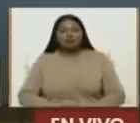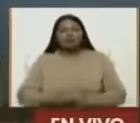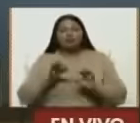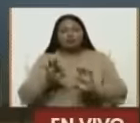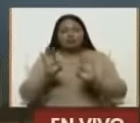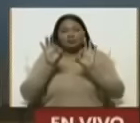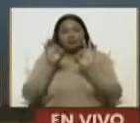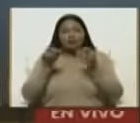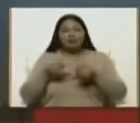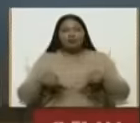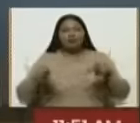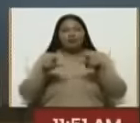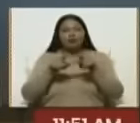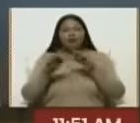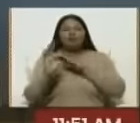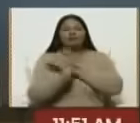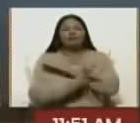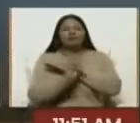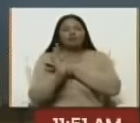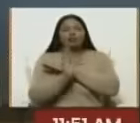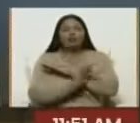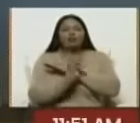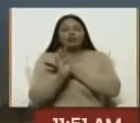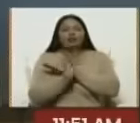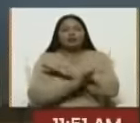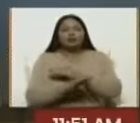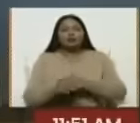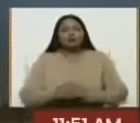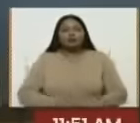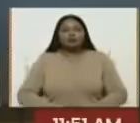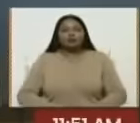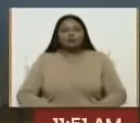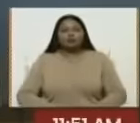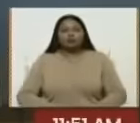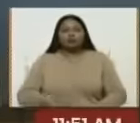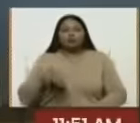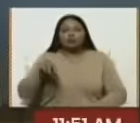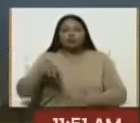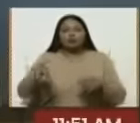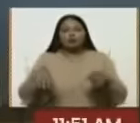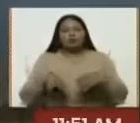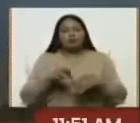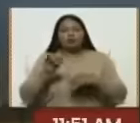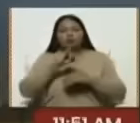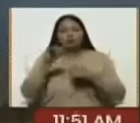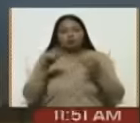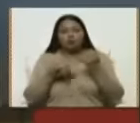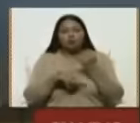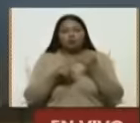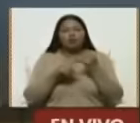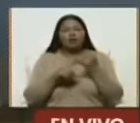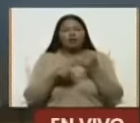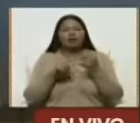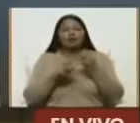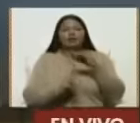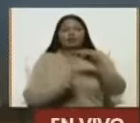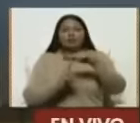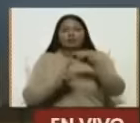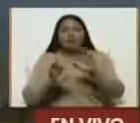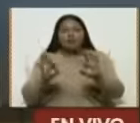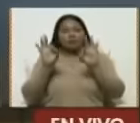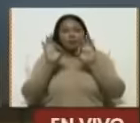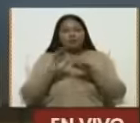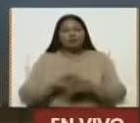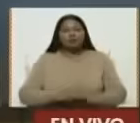particularmente en zonas fronterizas. Los estados recurrentes son Zulia y Táchira particularmente,